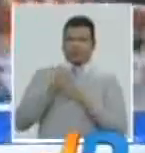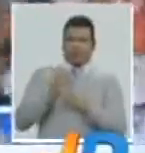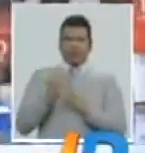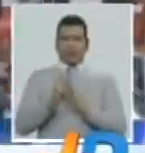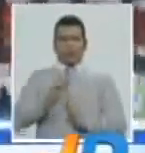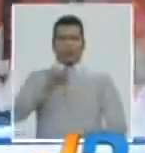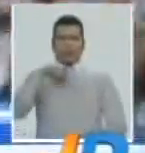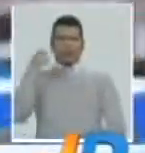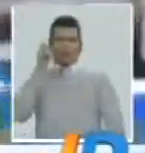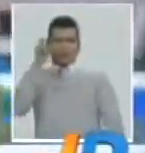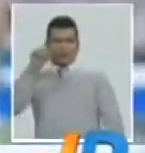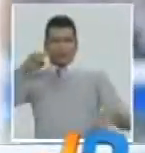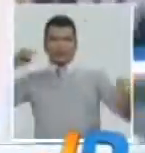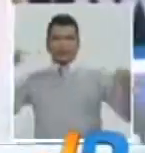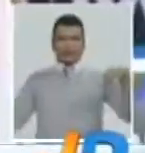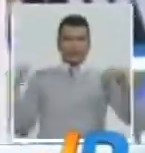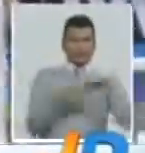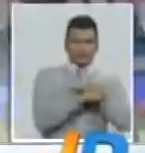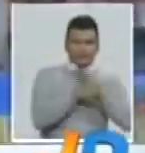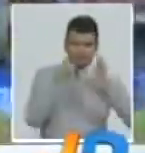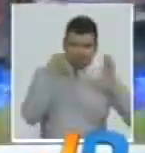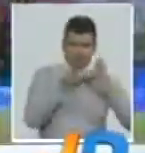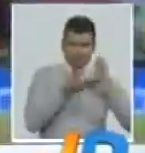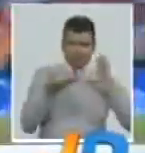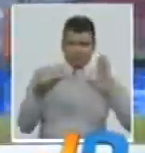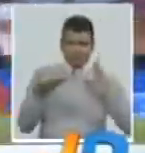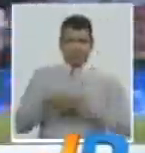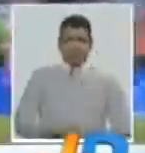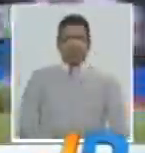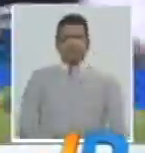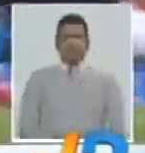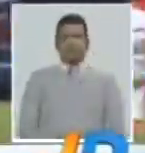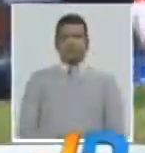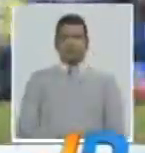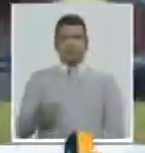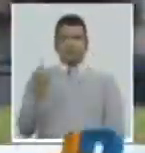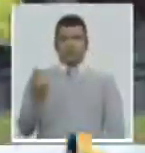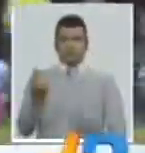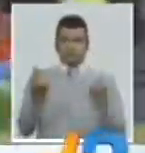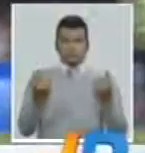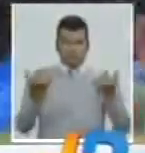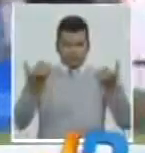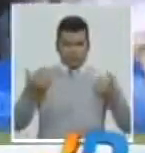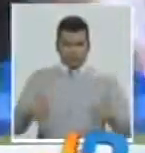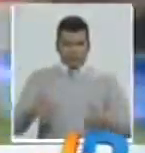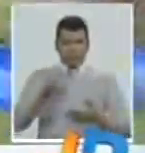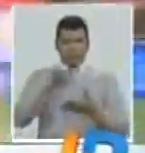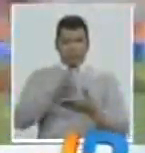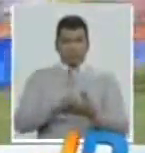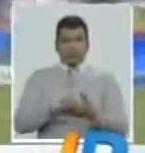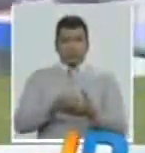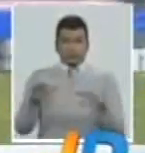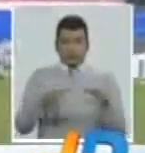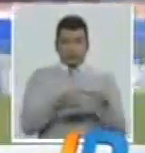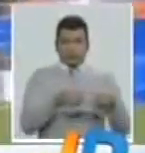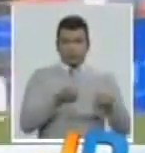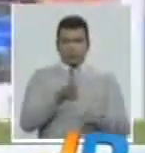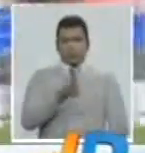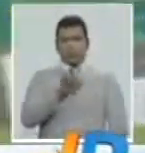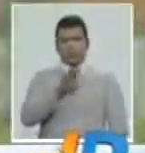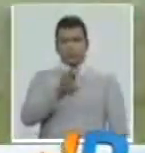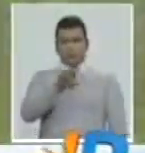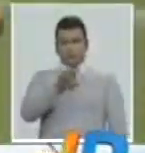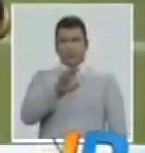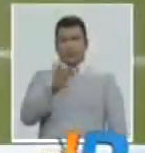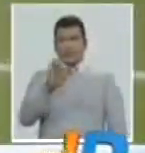ingresado Borja venció a Barovero con un potente disparo de pierna derecha para poner el 1-1 final. Por los lados de River Plate, Teófilo Gutiérrez